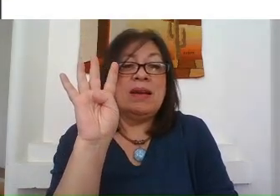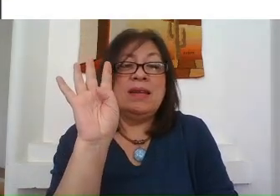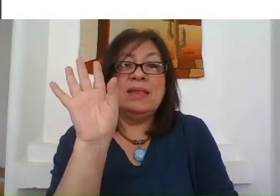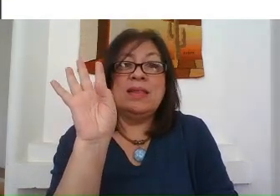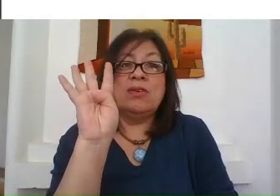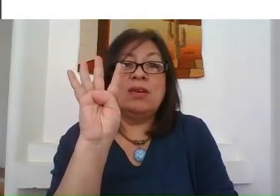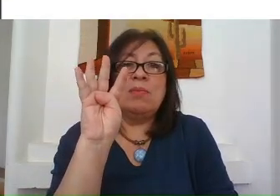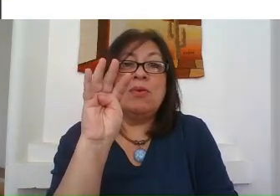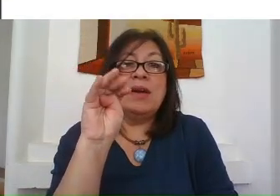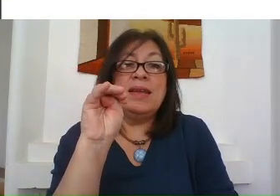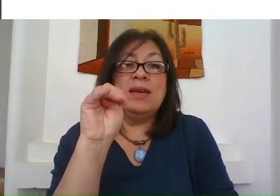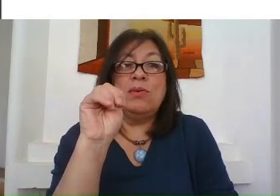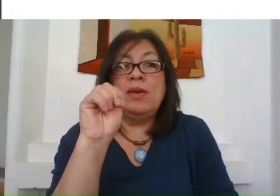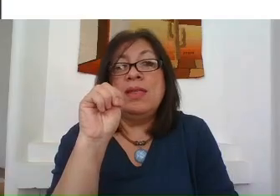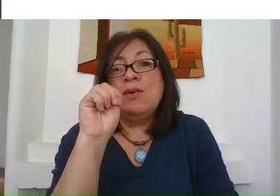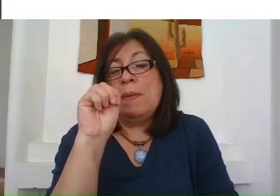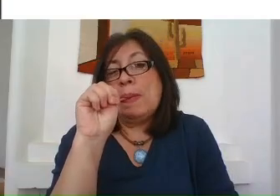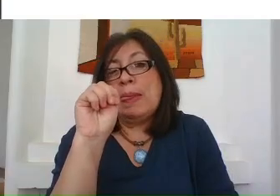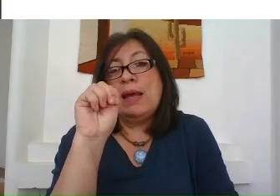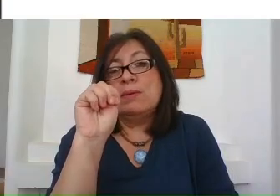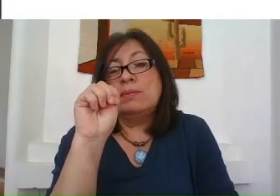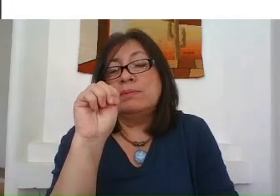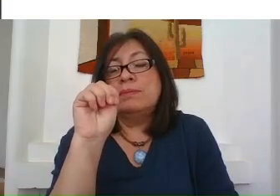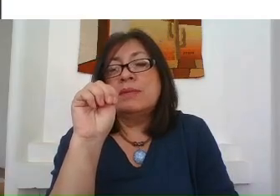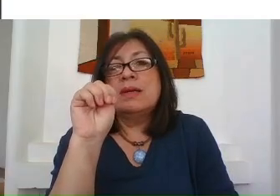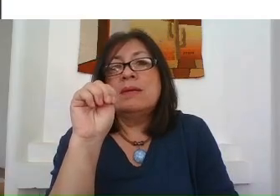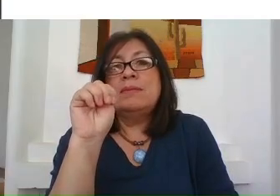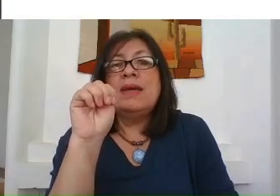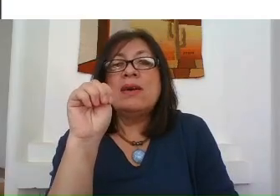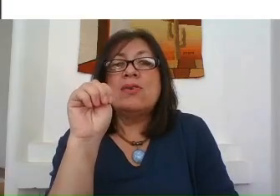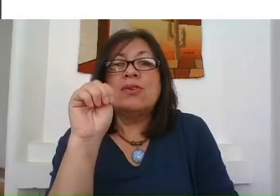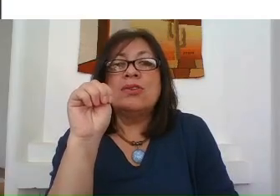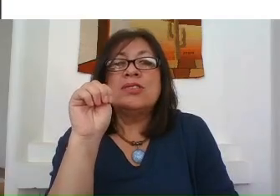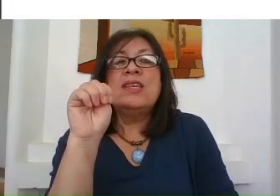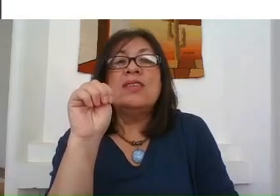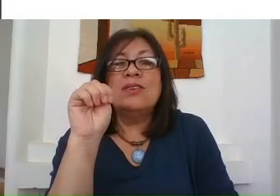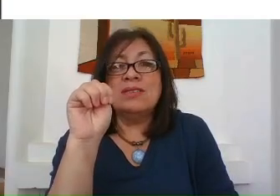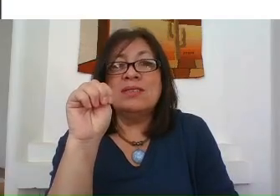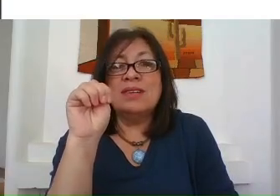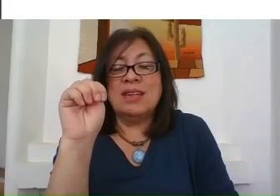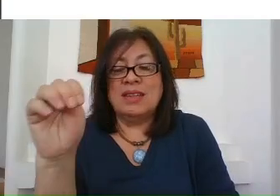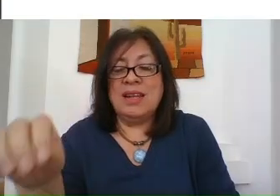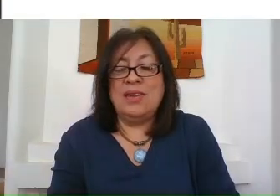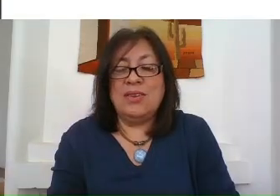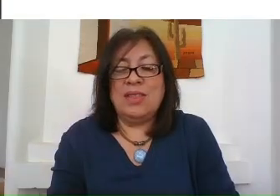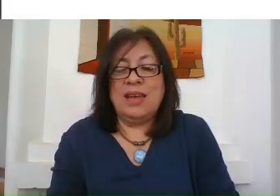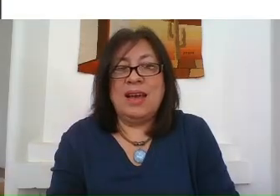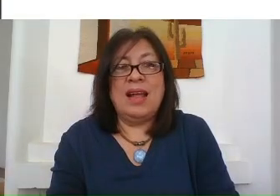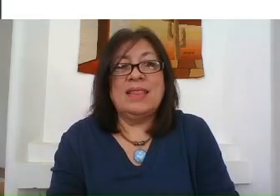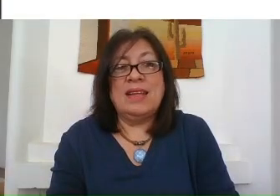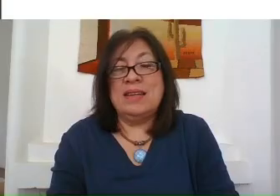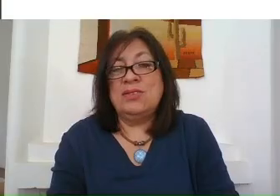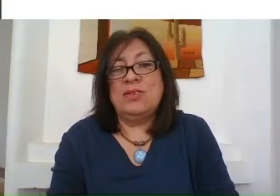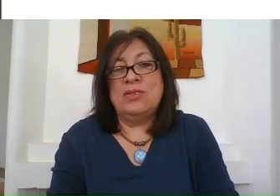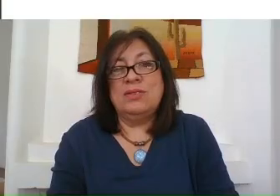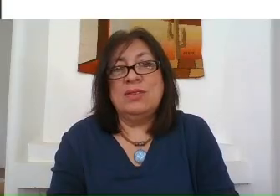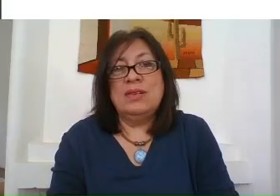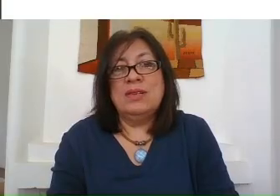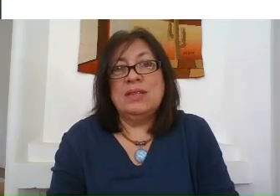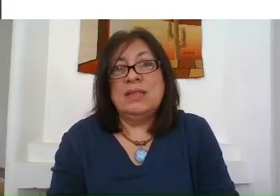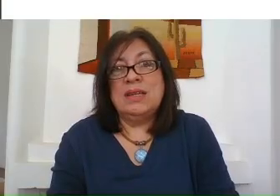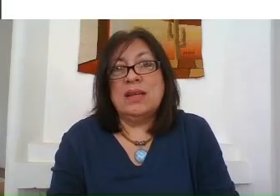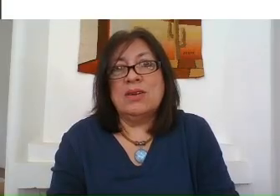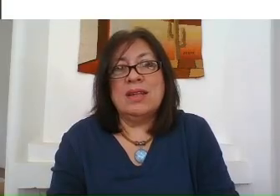mano permanente con el pulgar incluido es un viejo conocido, un criterio de